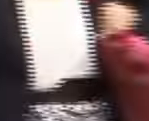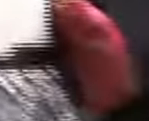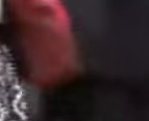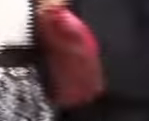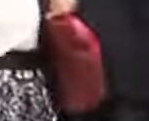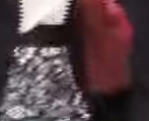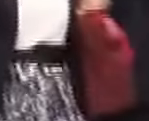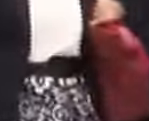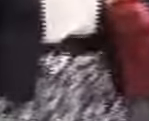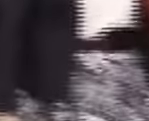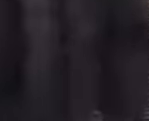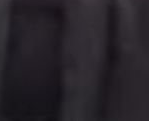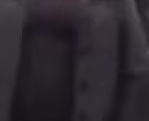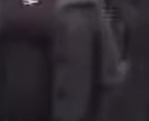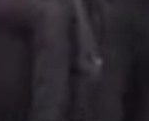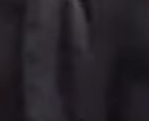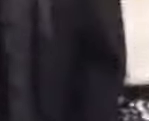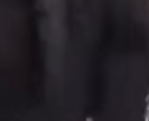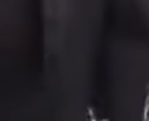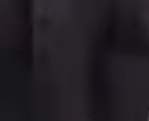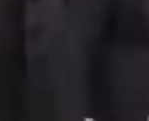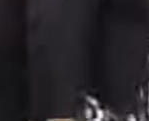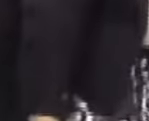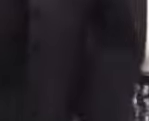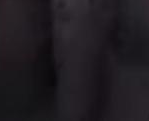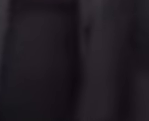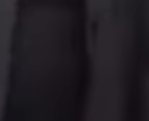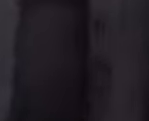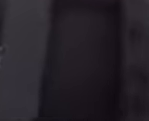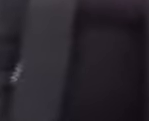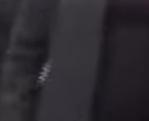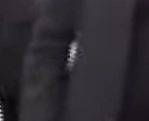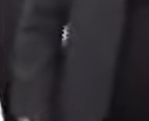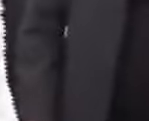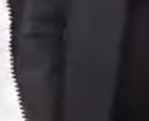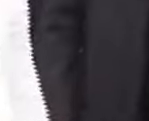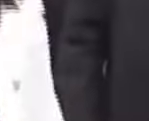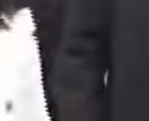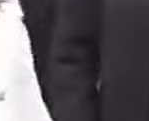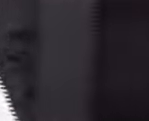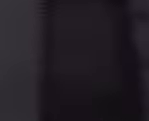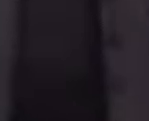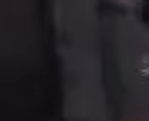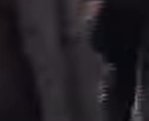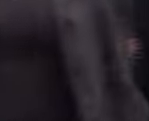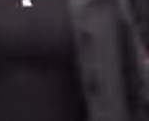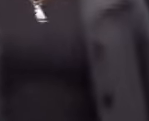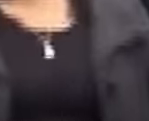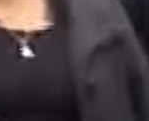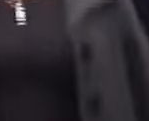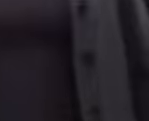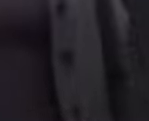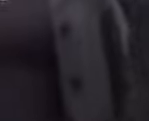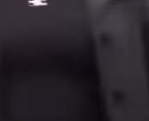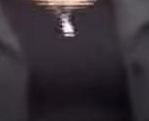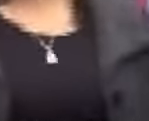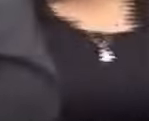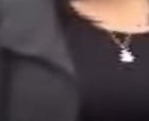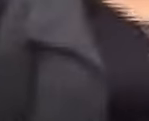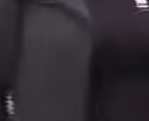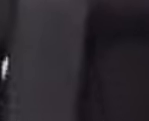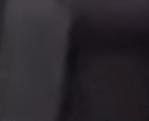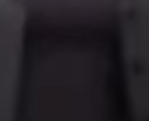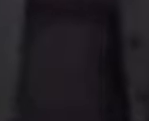mano como seña de que están yendo o avanzando, bastante confiados de que puedan obtener el voto